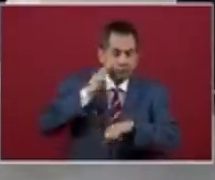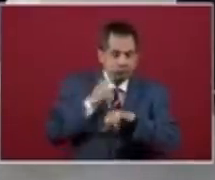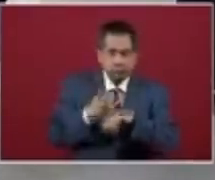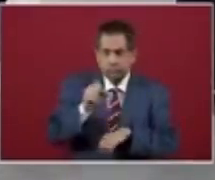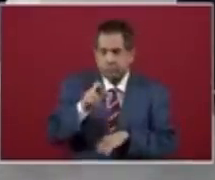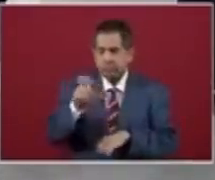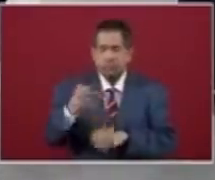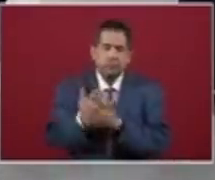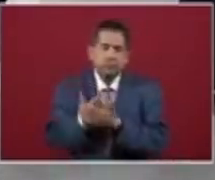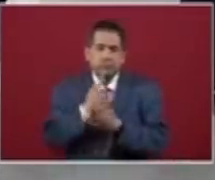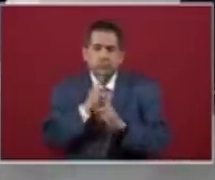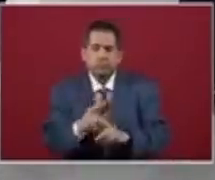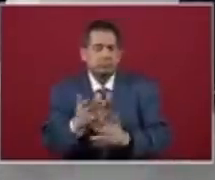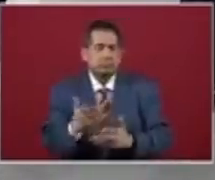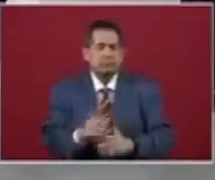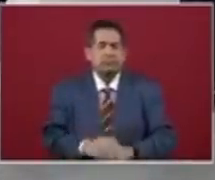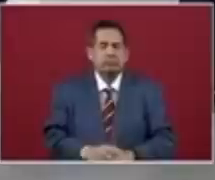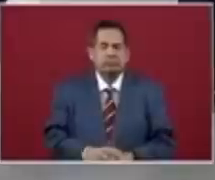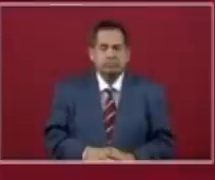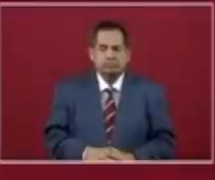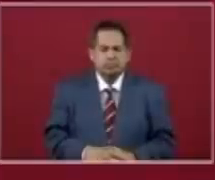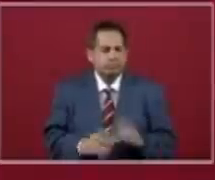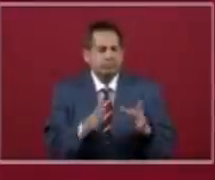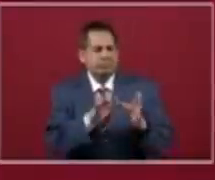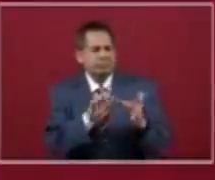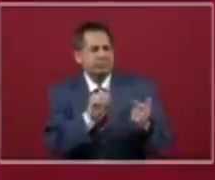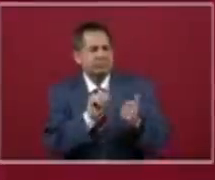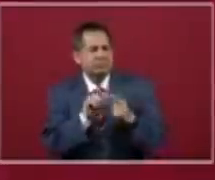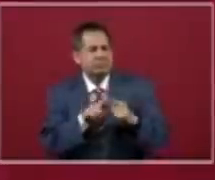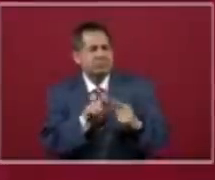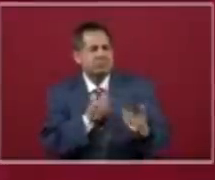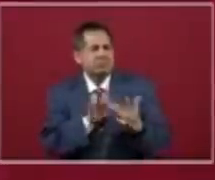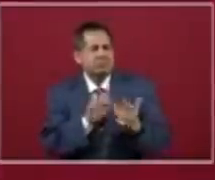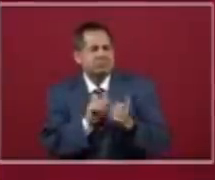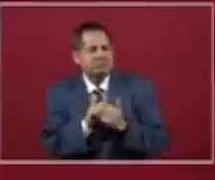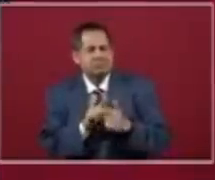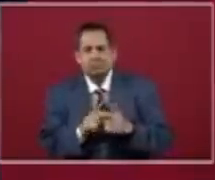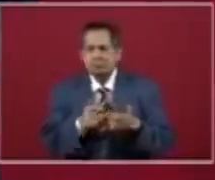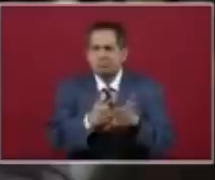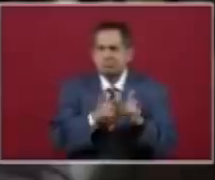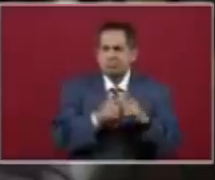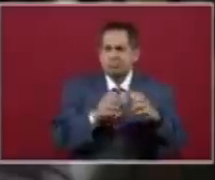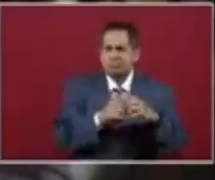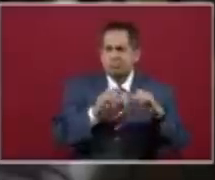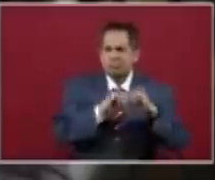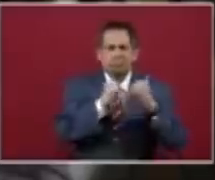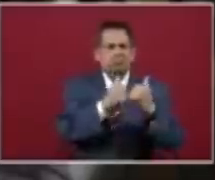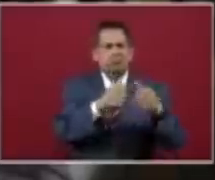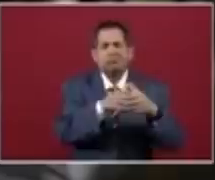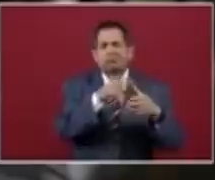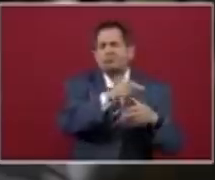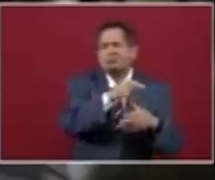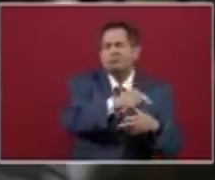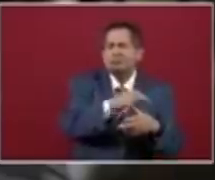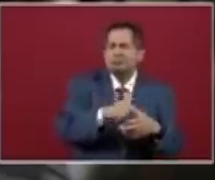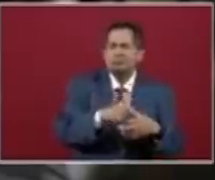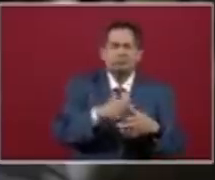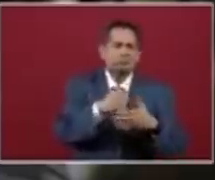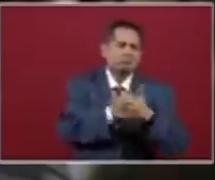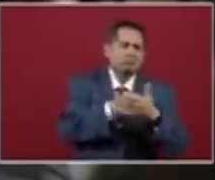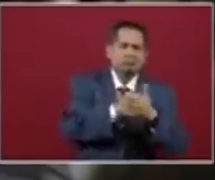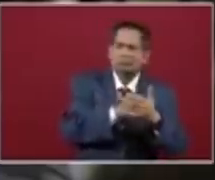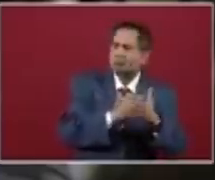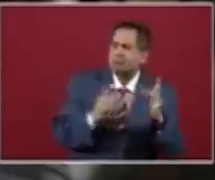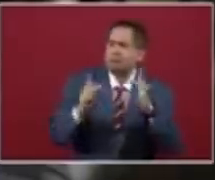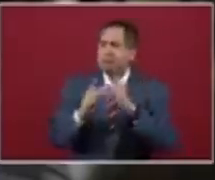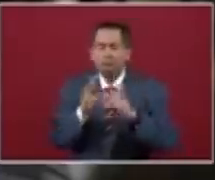suya. Gracias. ¿Se acercaron conmigo quién? Sí. Grupos, asociaciones de activistas, pues, en